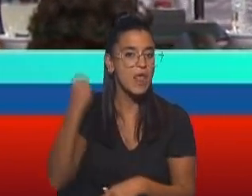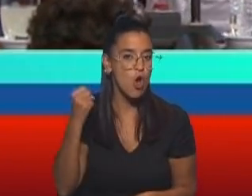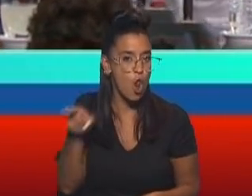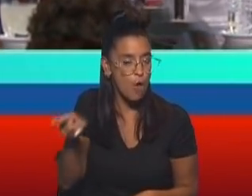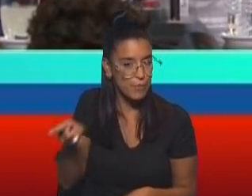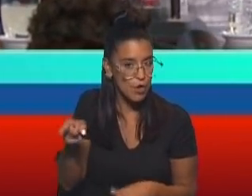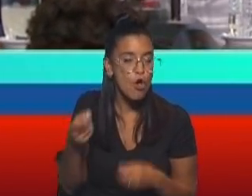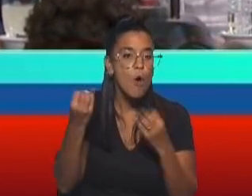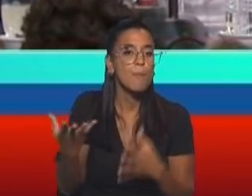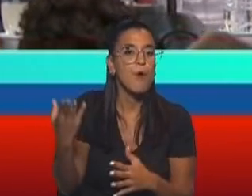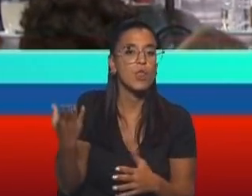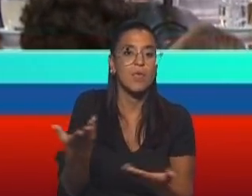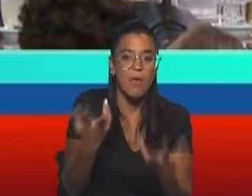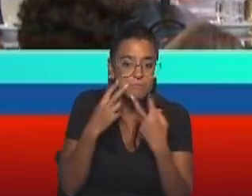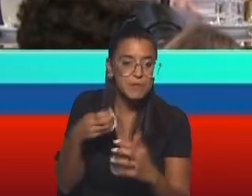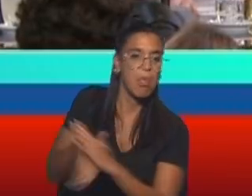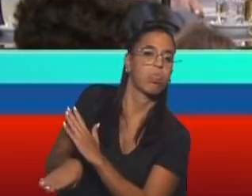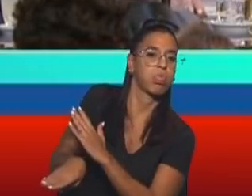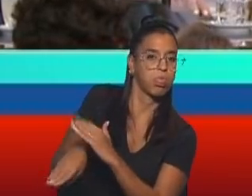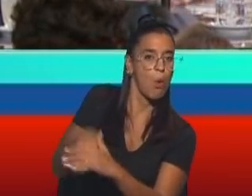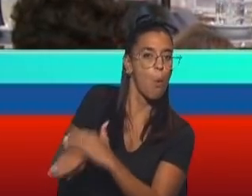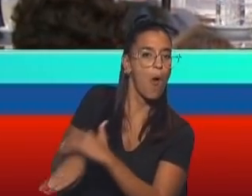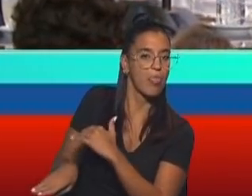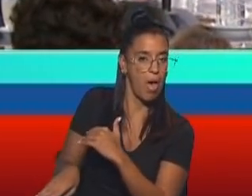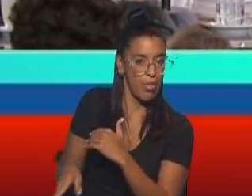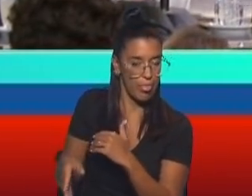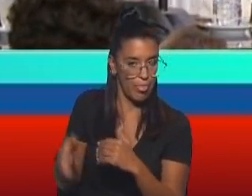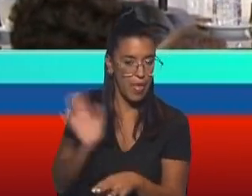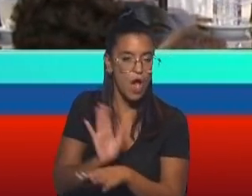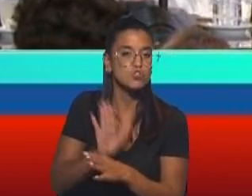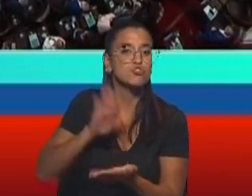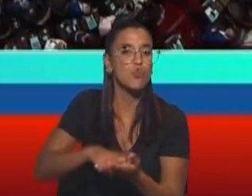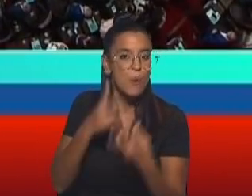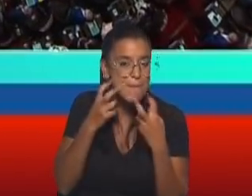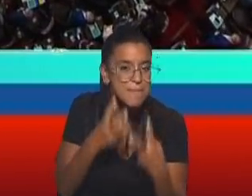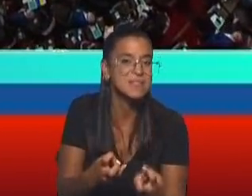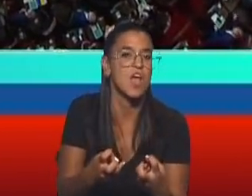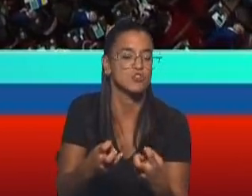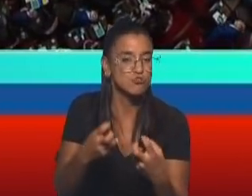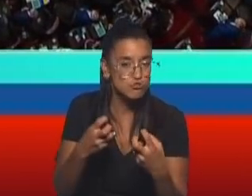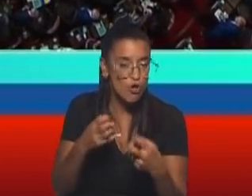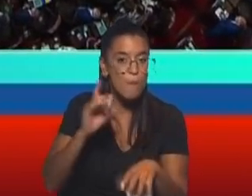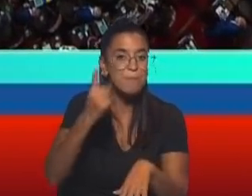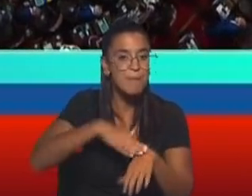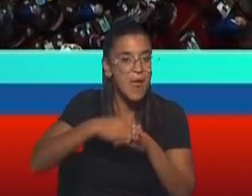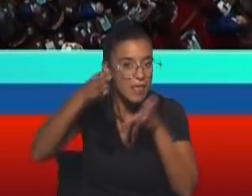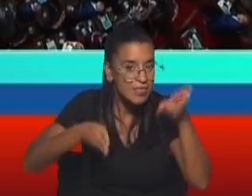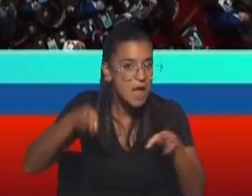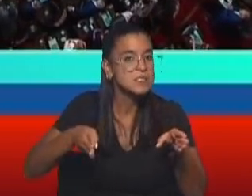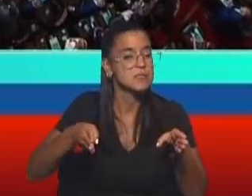qué? Porque cajonea una definición sobre el fallo judicial de primera instancia que frenó el